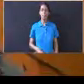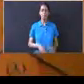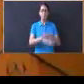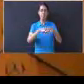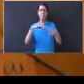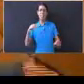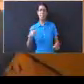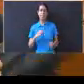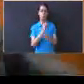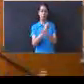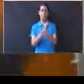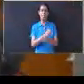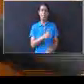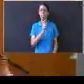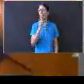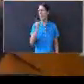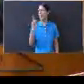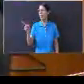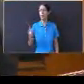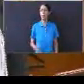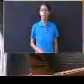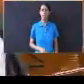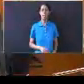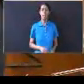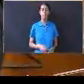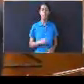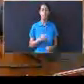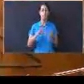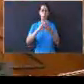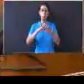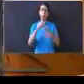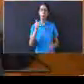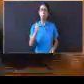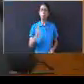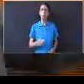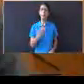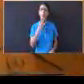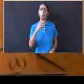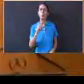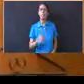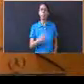iglesia. Alegándole a su esposa, a sus hijos y que no sé qué. Así le hace la mano.